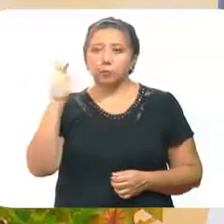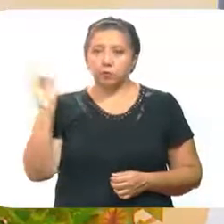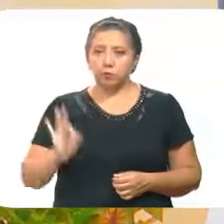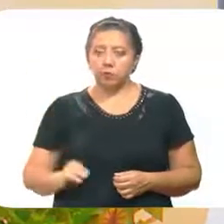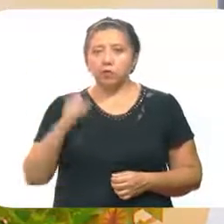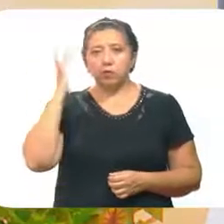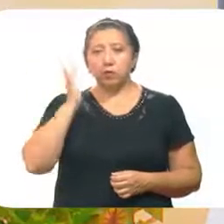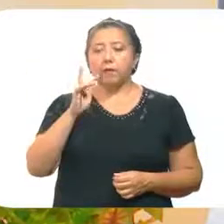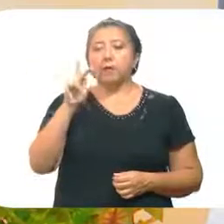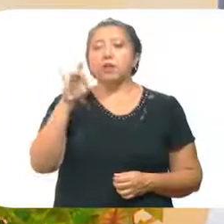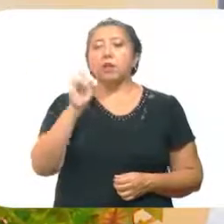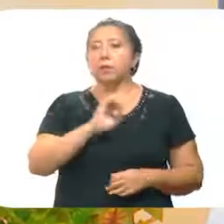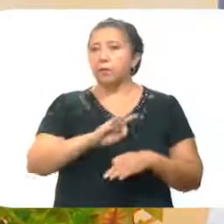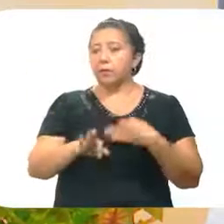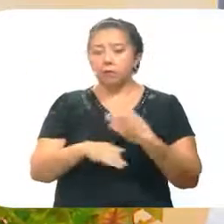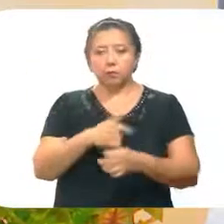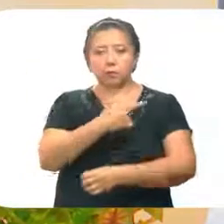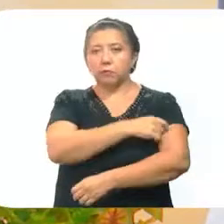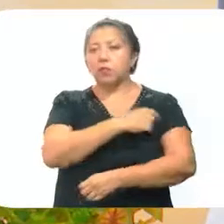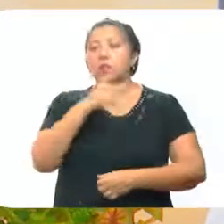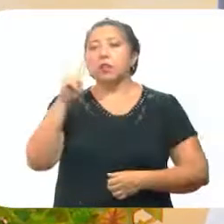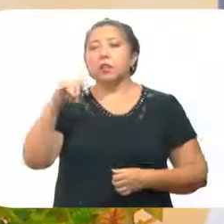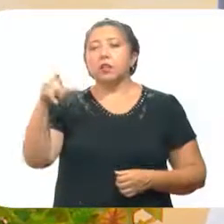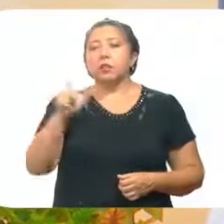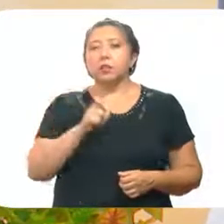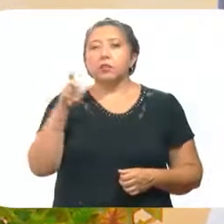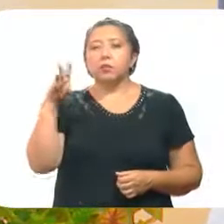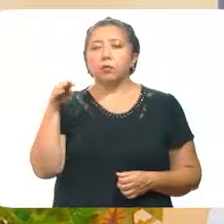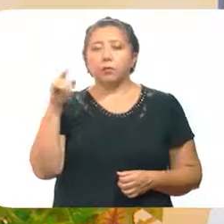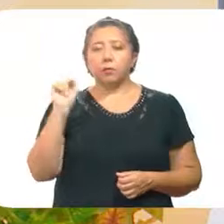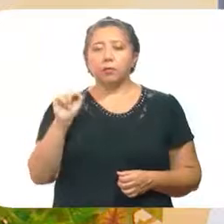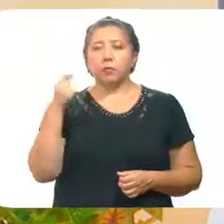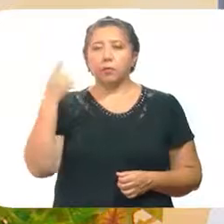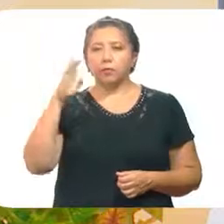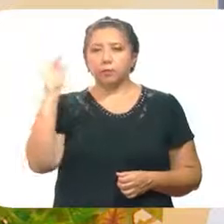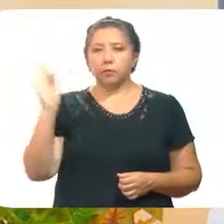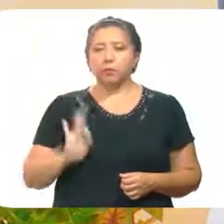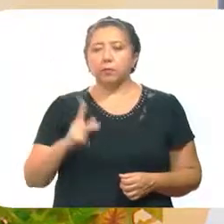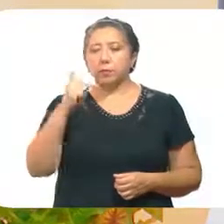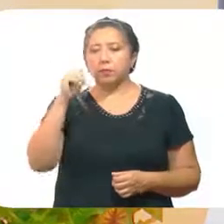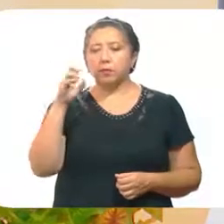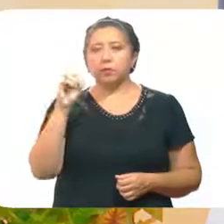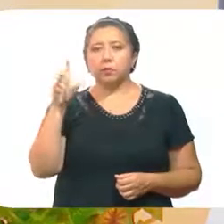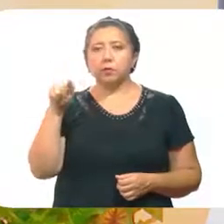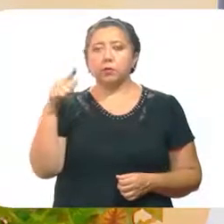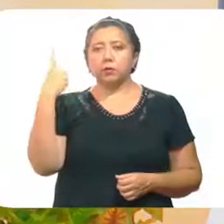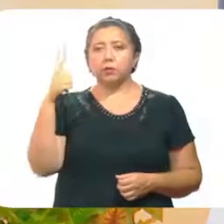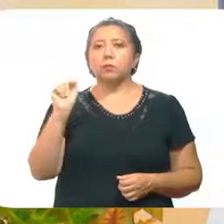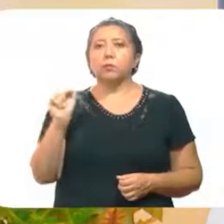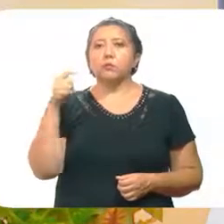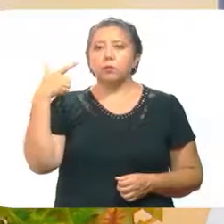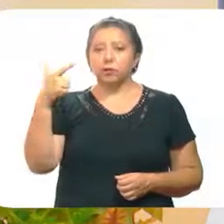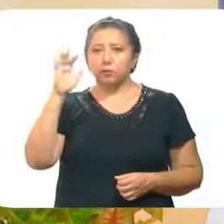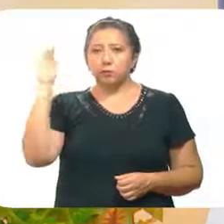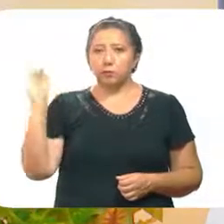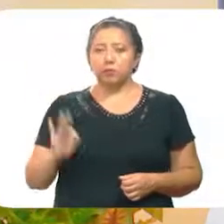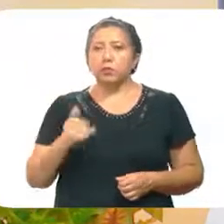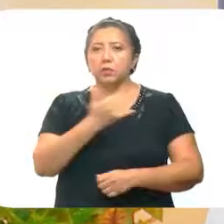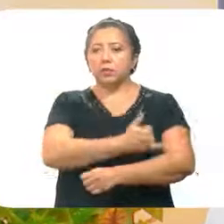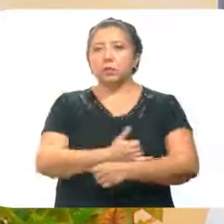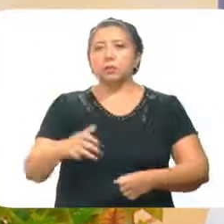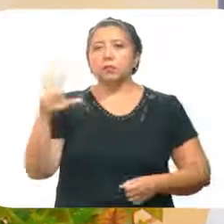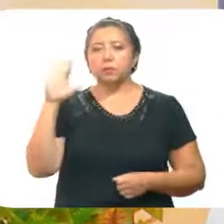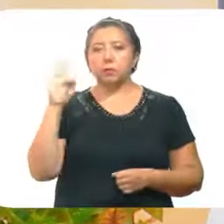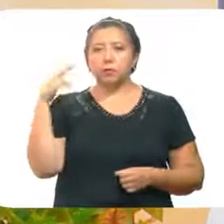65.1%, San Felipe 100%, Tecash 90.1%, Peto 71.7%,